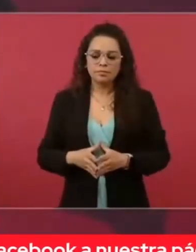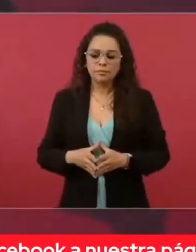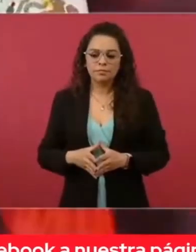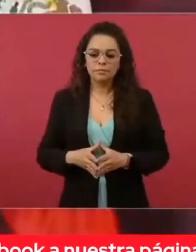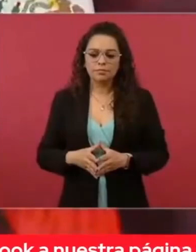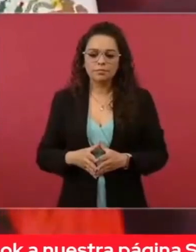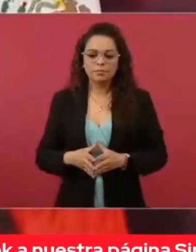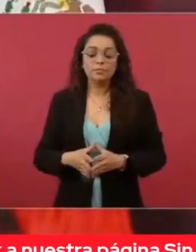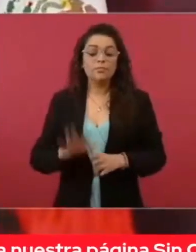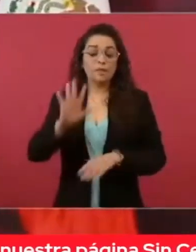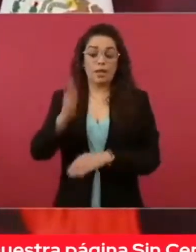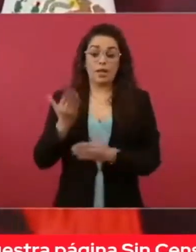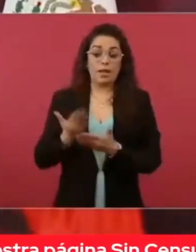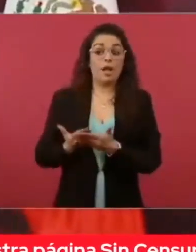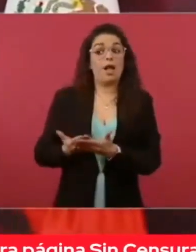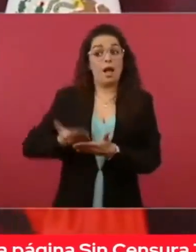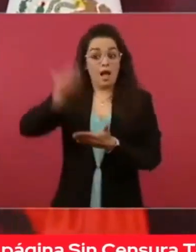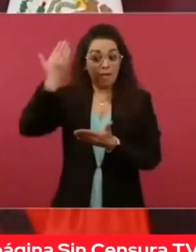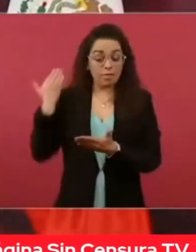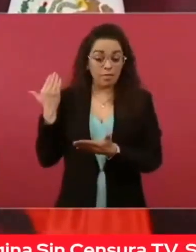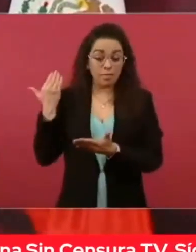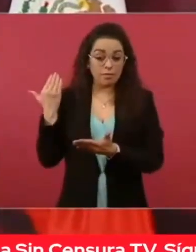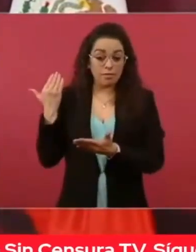decían que